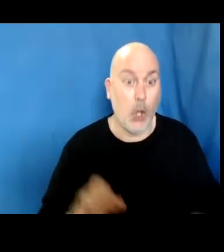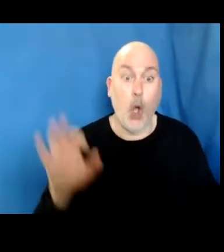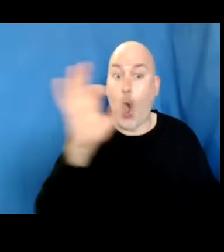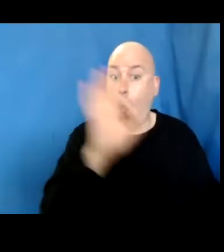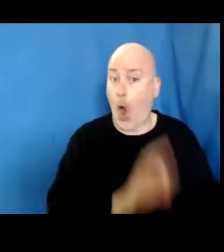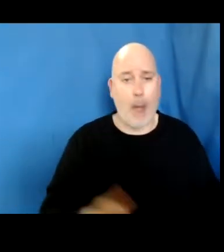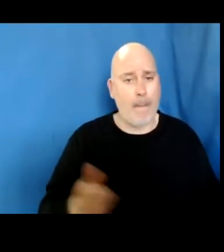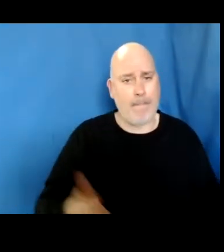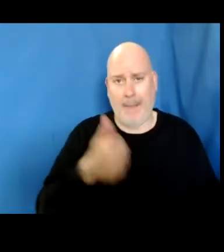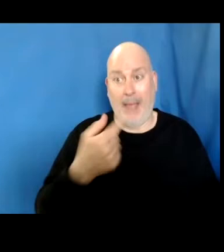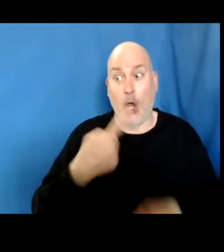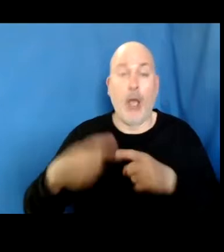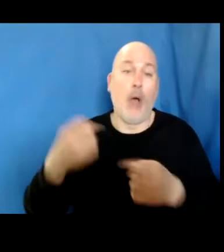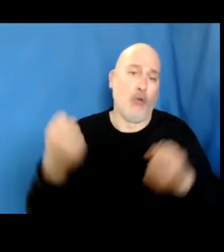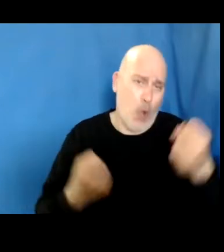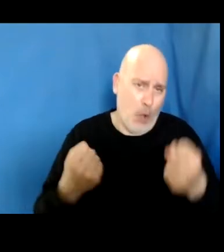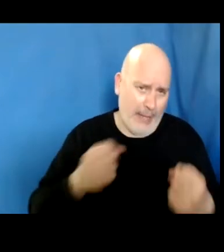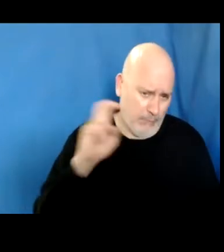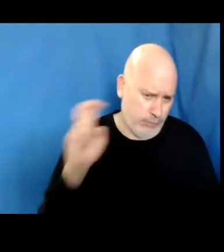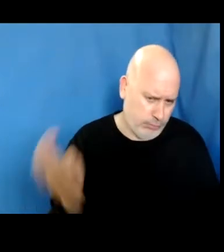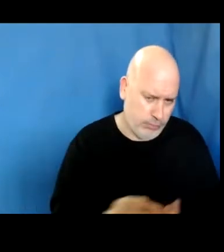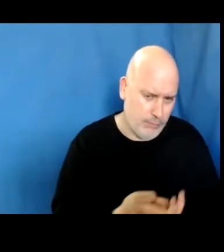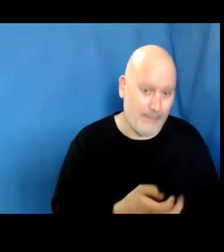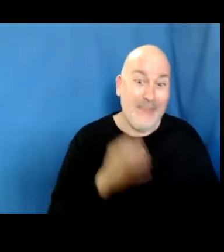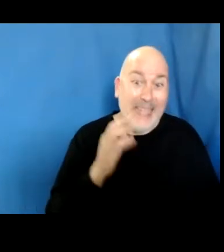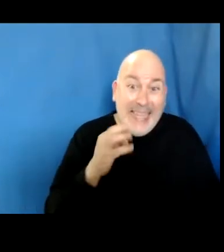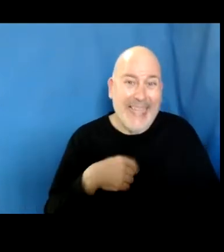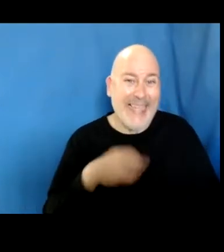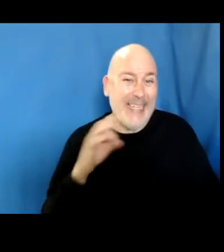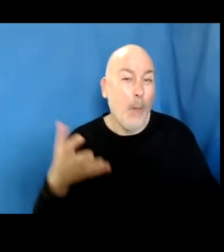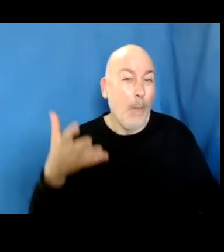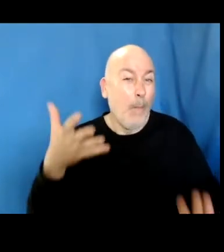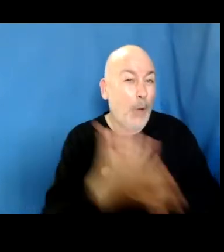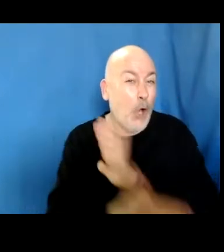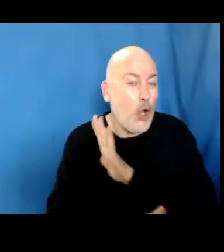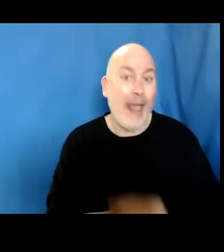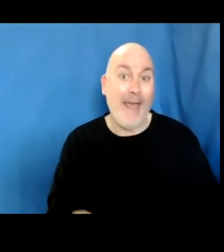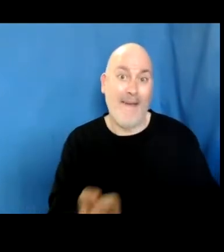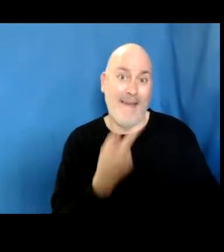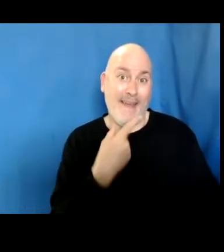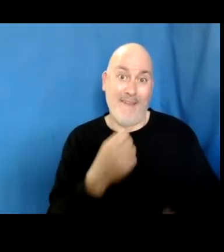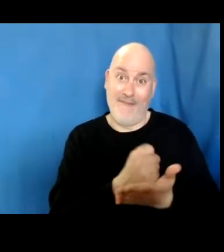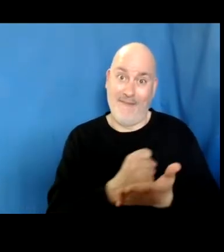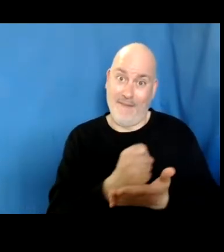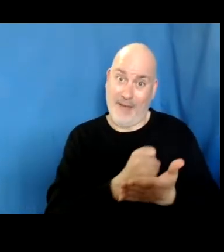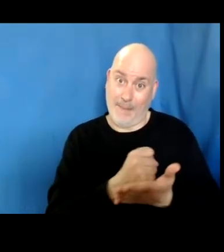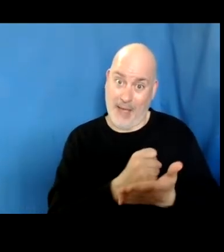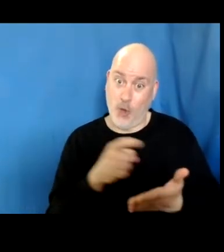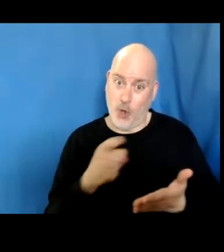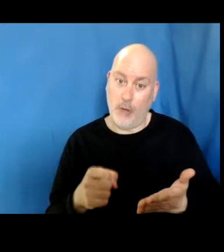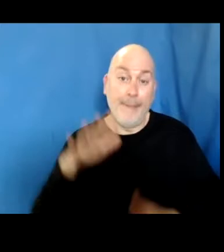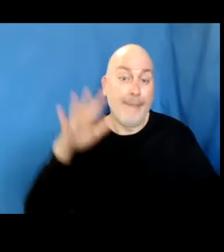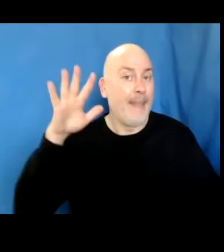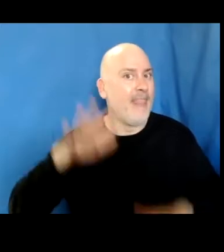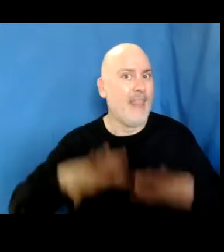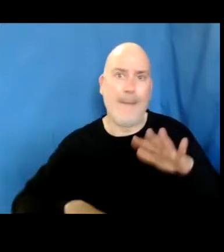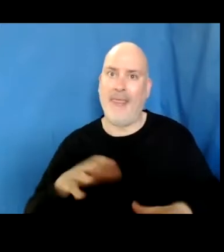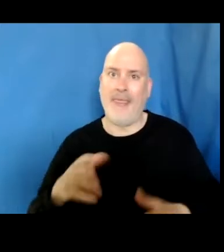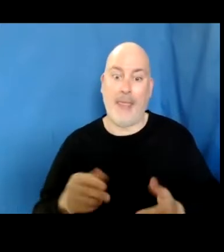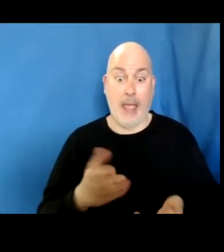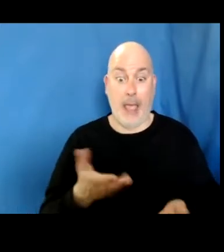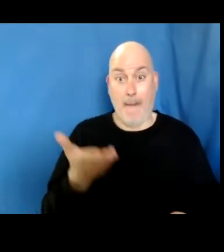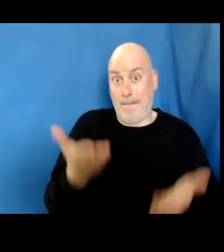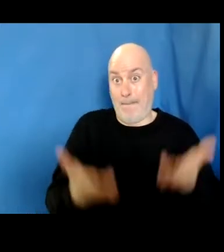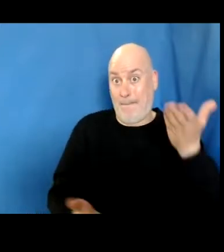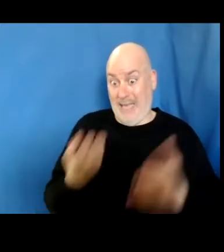del automóvil. Y respecto a las intoxicaciones producidas por fármacos, va a depender del peso del